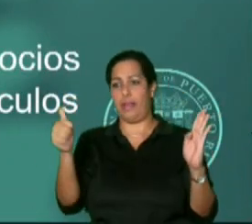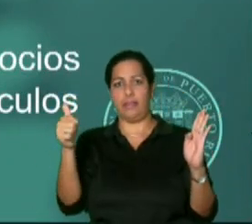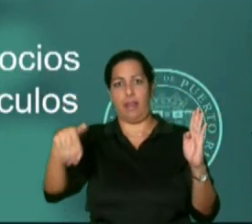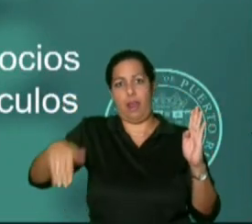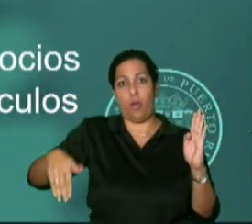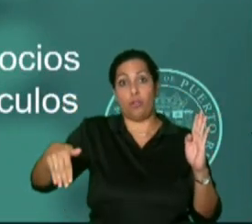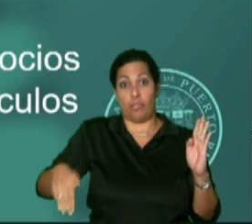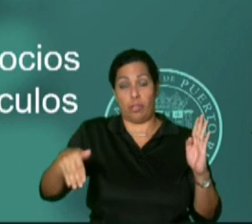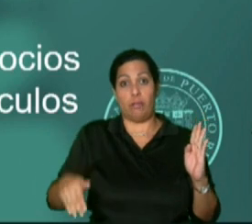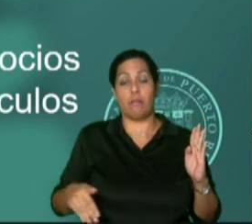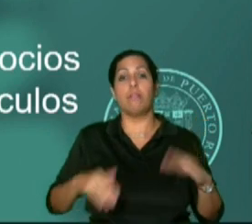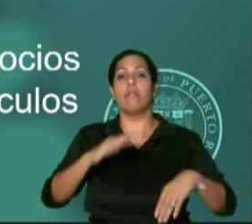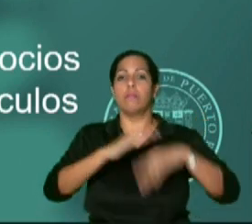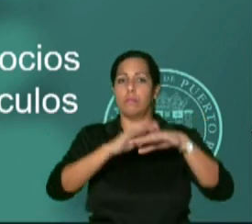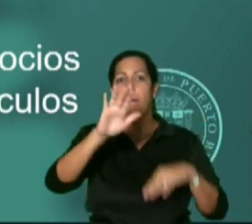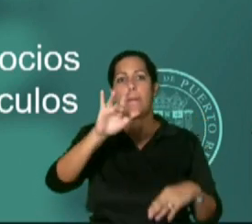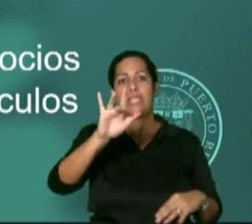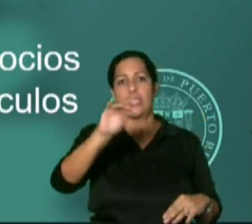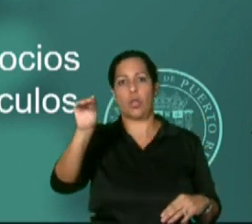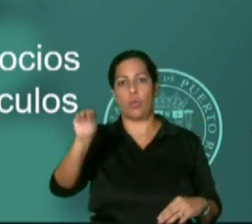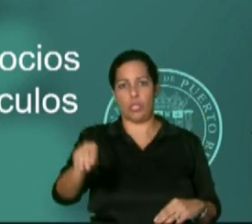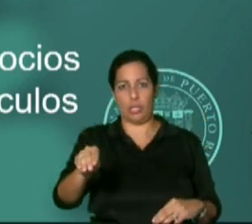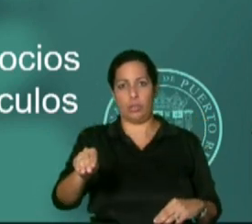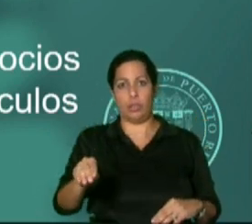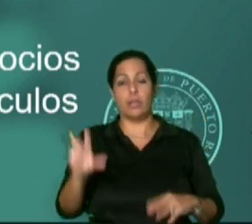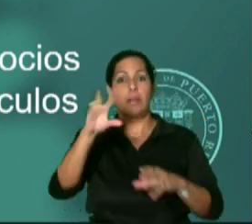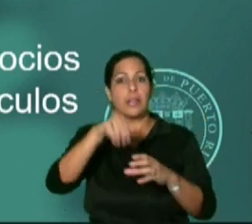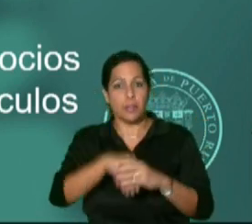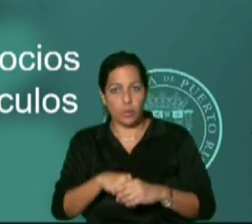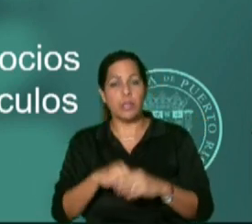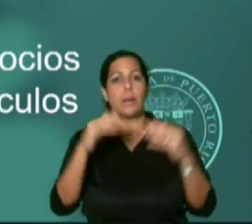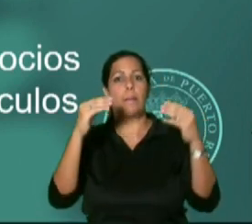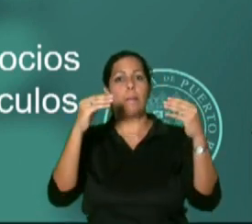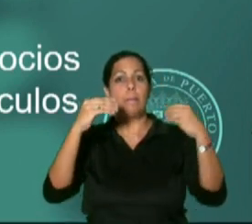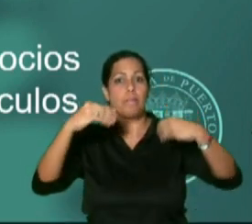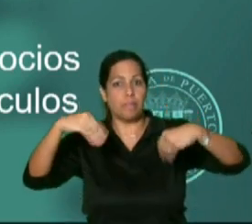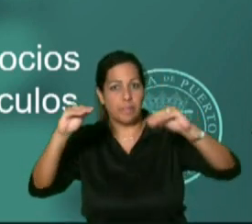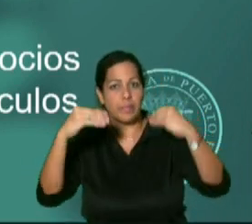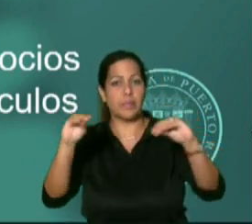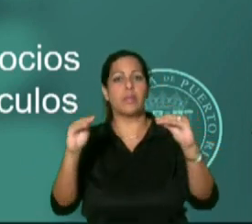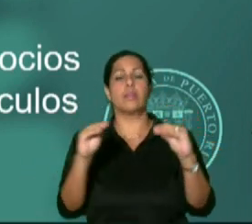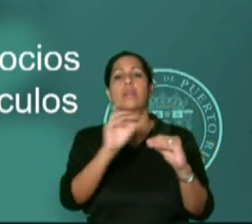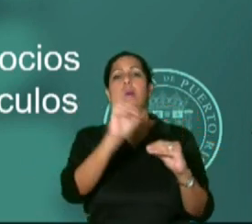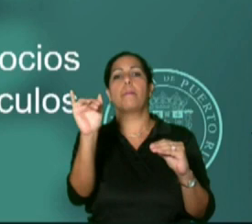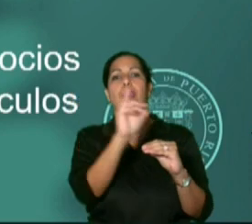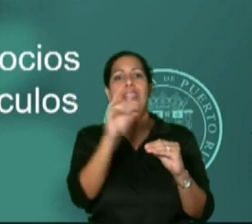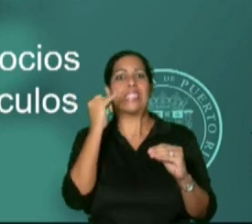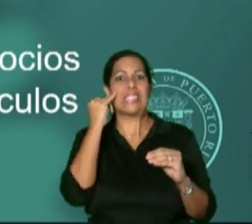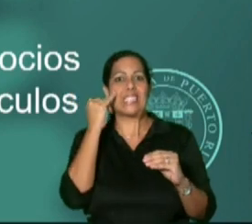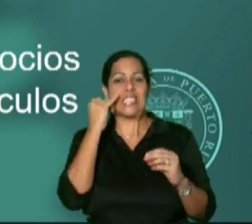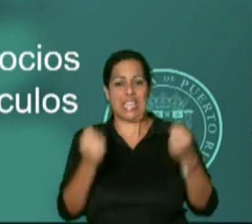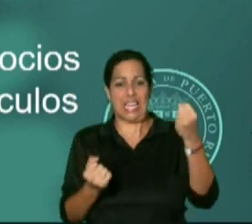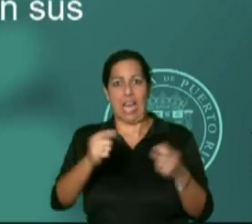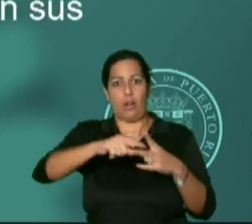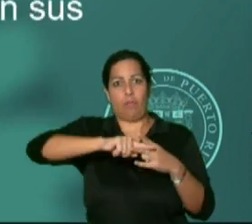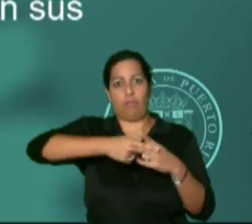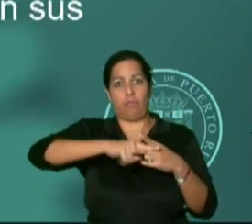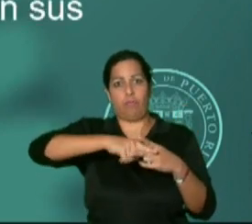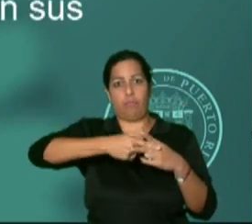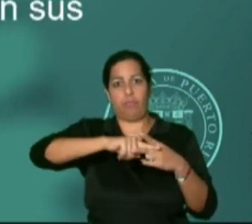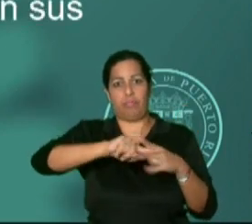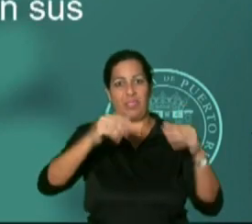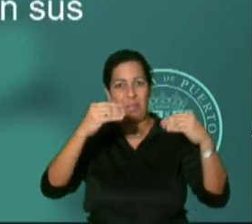de la capacidad de los establecimientos. Esto incluye a los negocios dedicados a la reparación y venta de piezas de